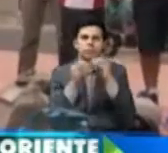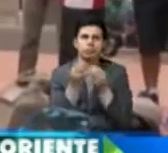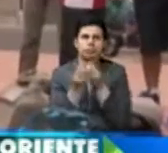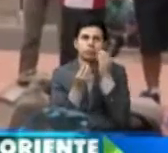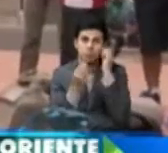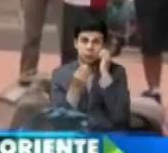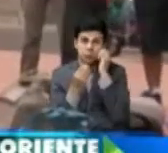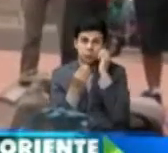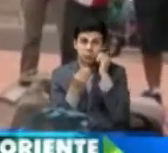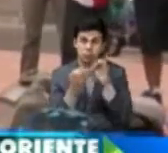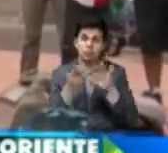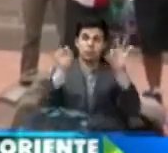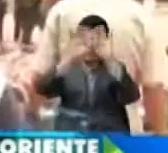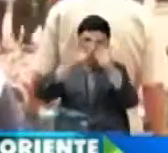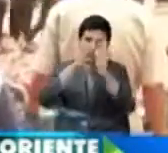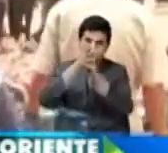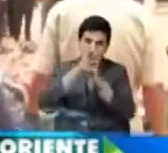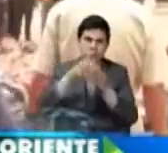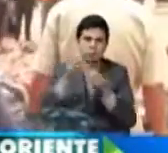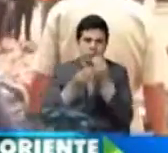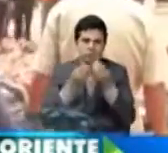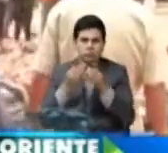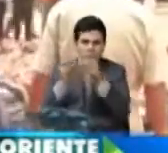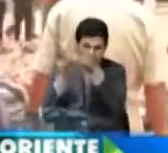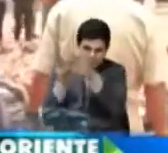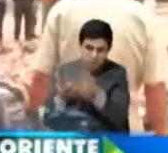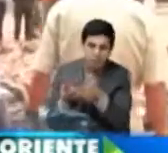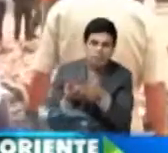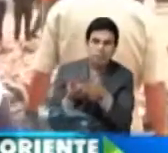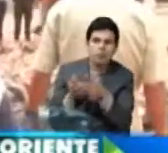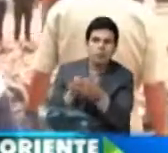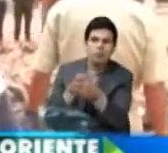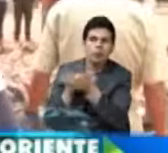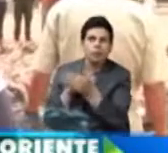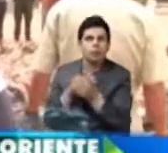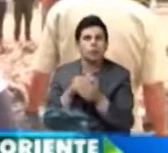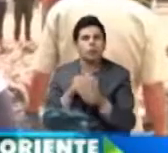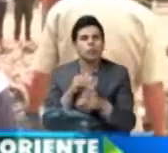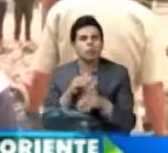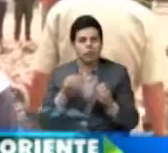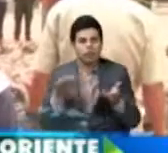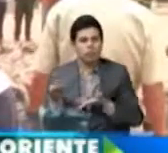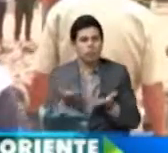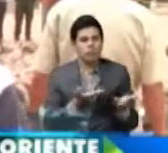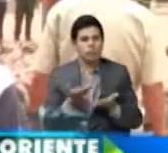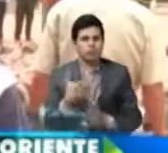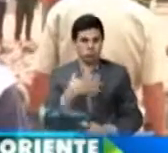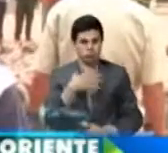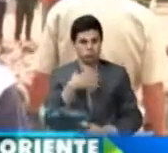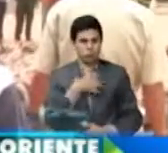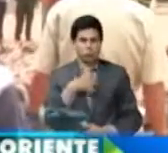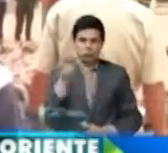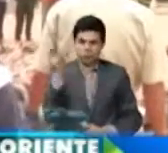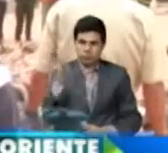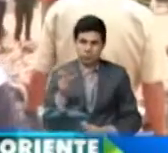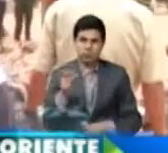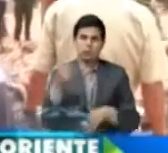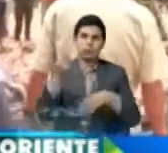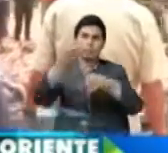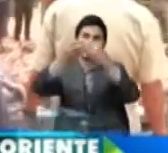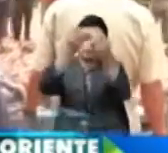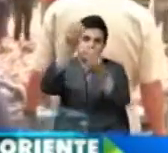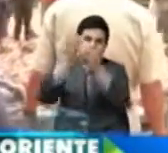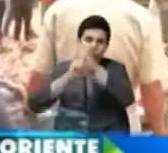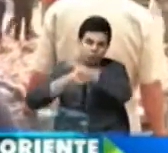comentar que contra una de ellas, el responsable, el dueño de ese establecimiento, se le van a